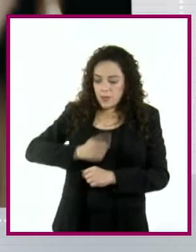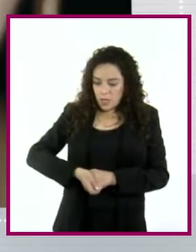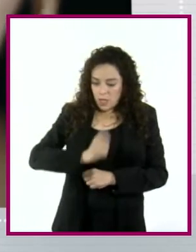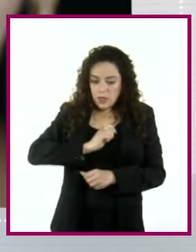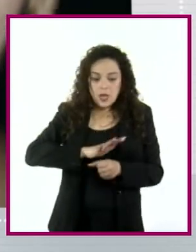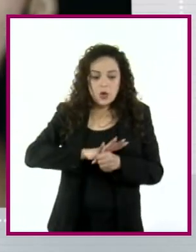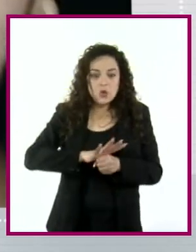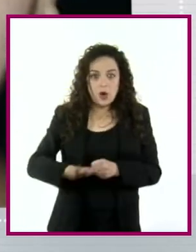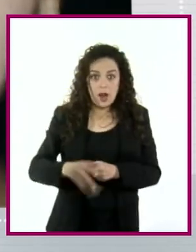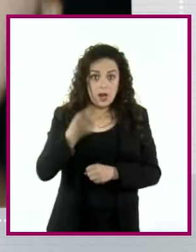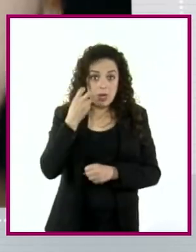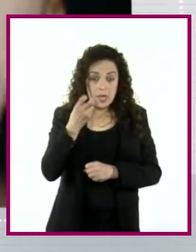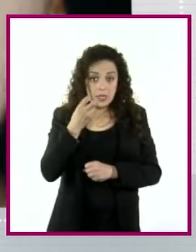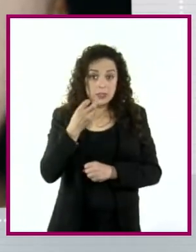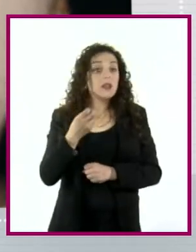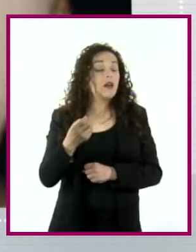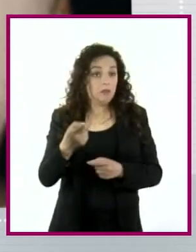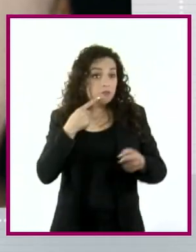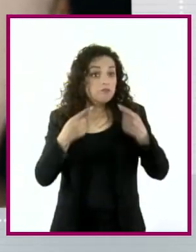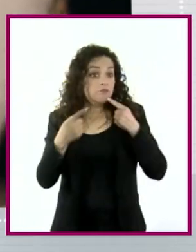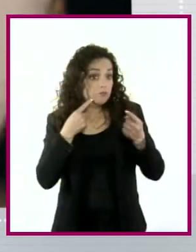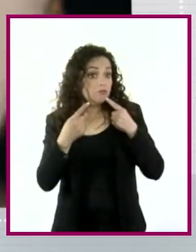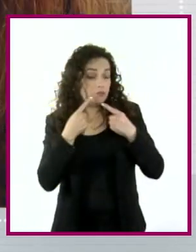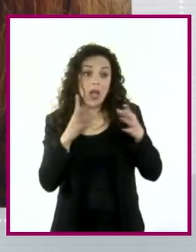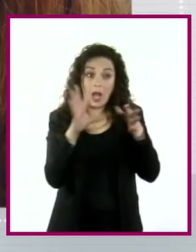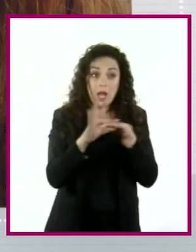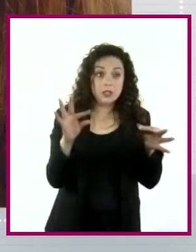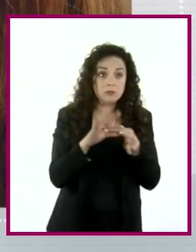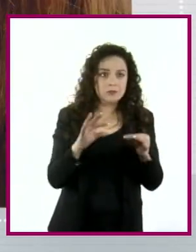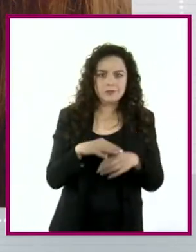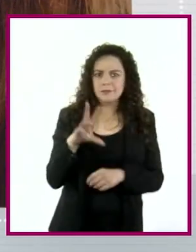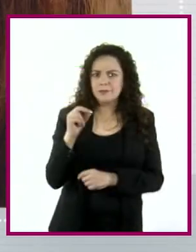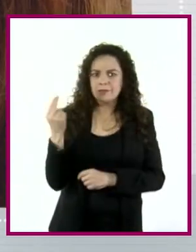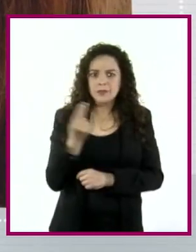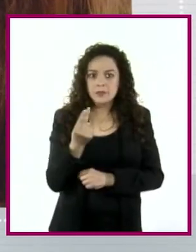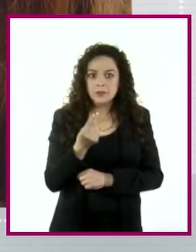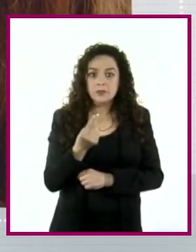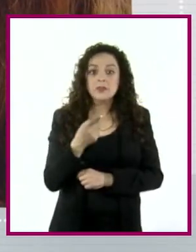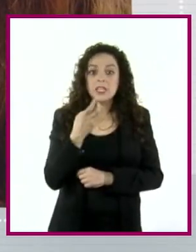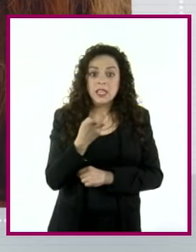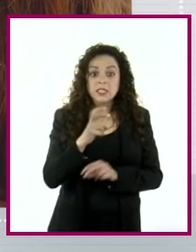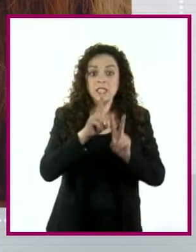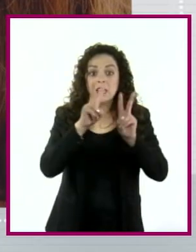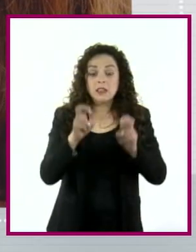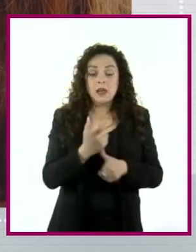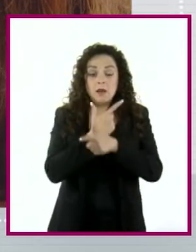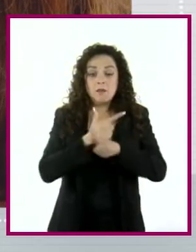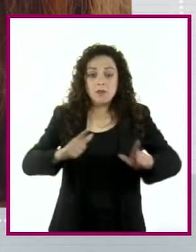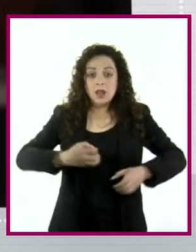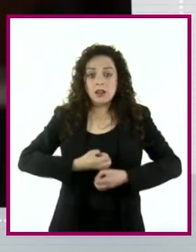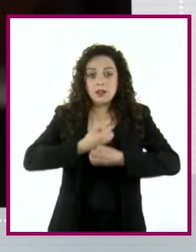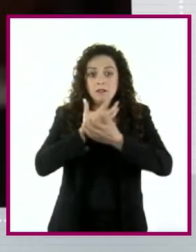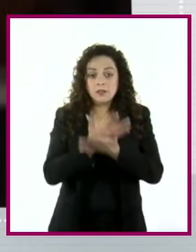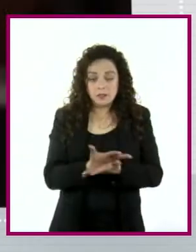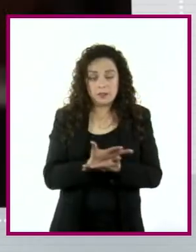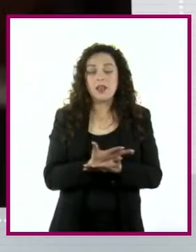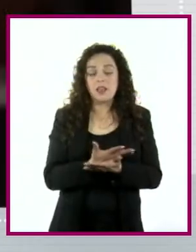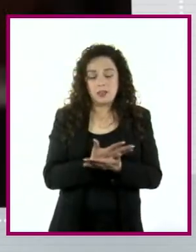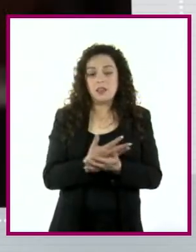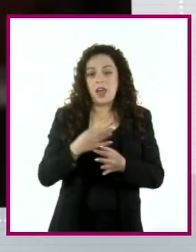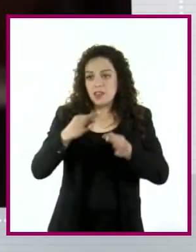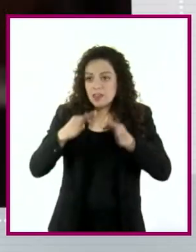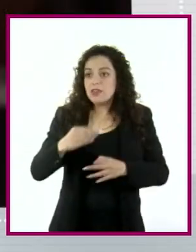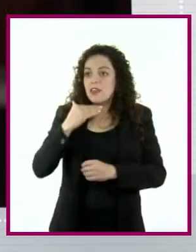no es algo que se tenga que debatir, que se tenga que explicar. Es un asunto personal de libertad, de dignidad y, por lo tanto,